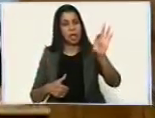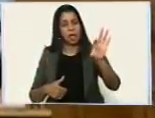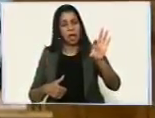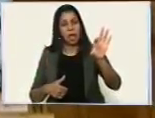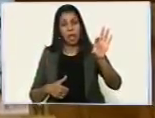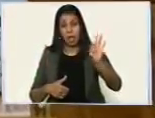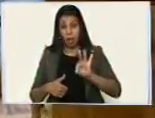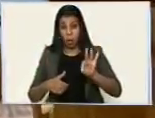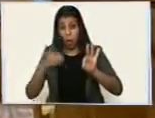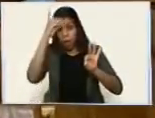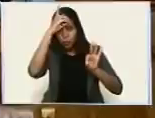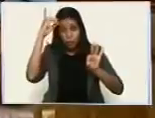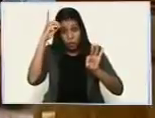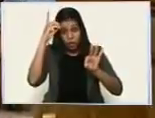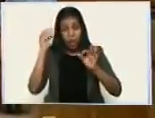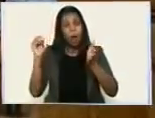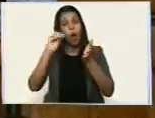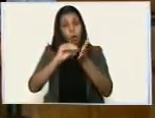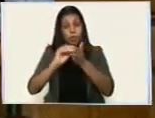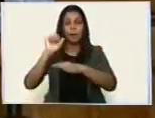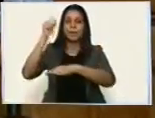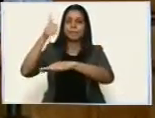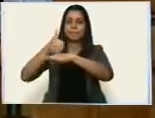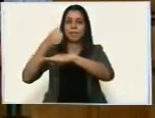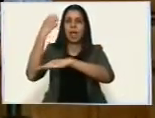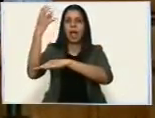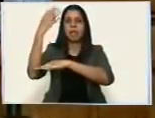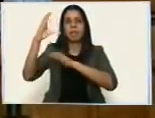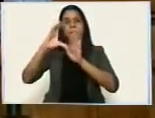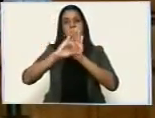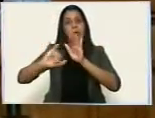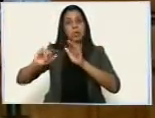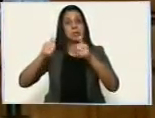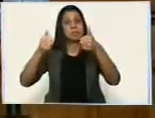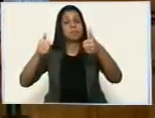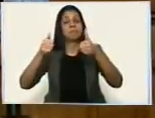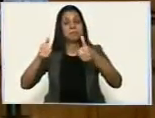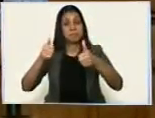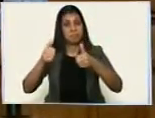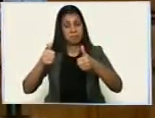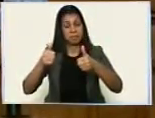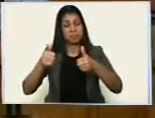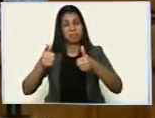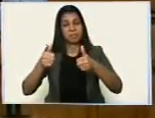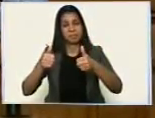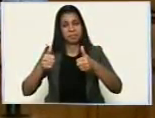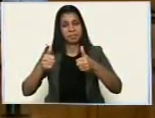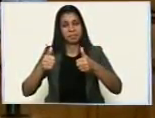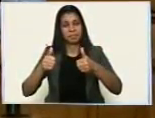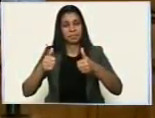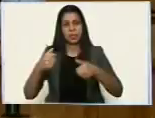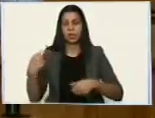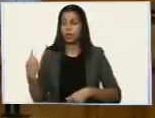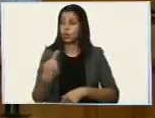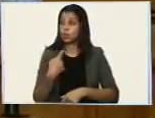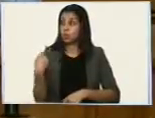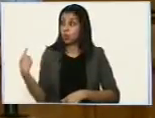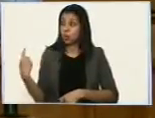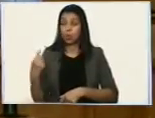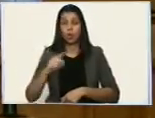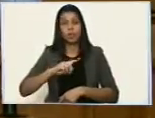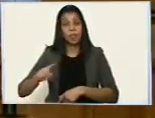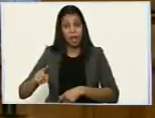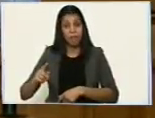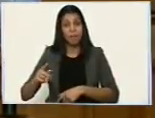Diosdado Cabello al frente de esta Asamblea Nacional Constituyente, Vamos a acompañar al